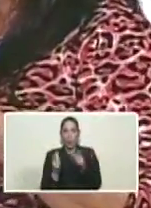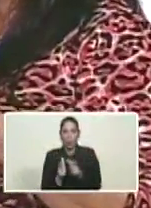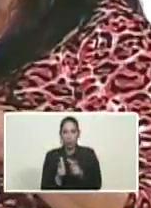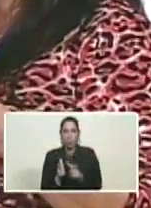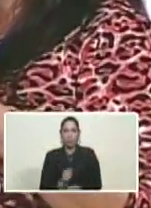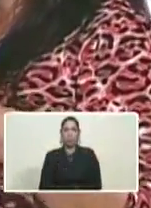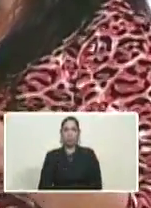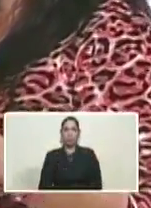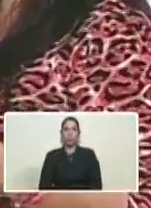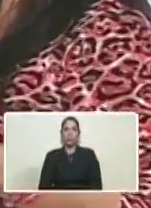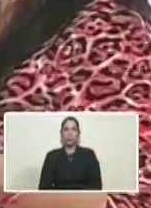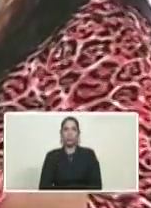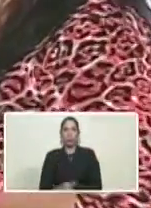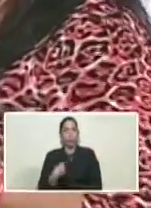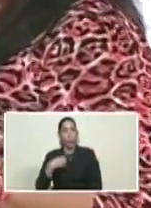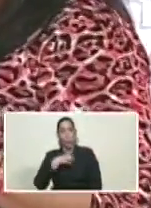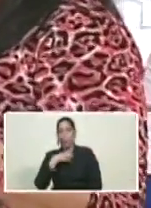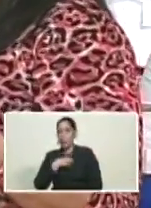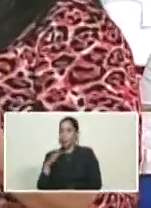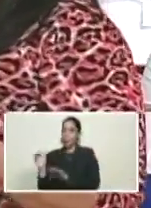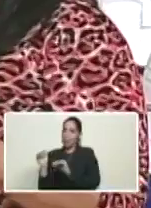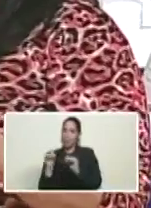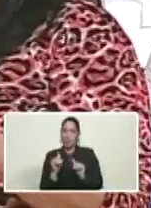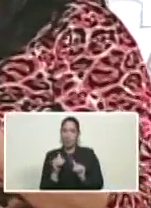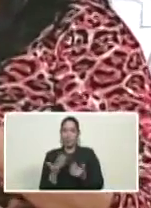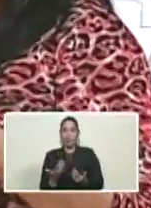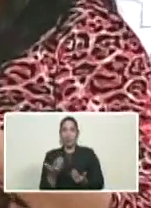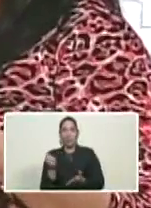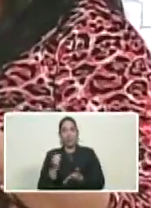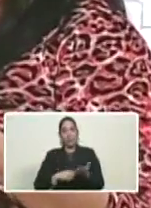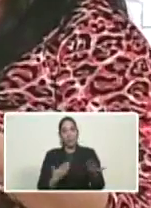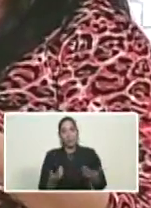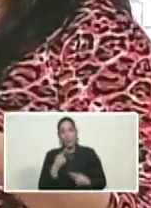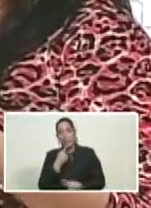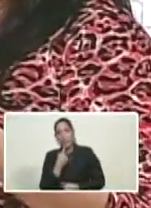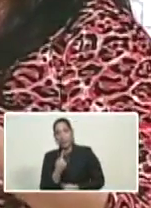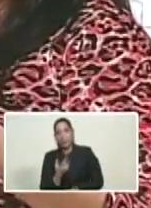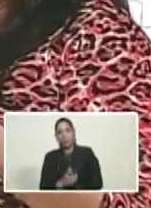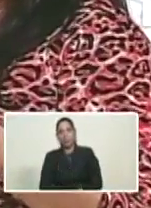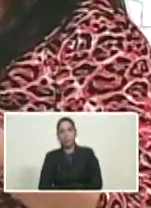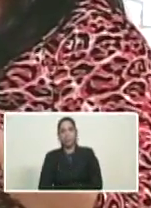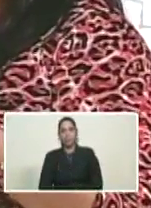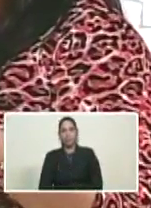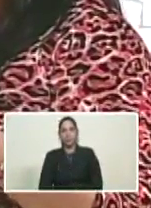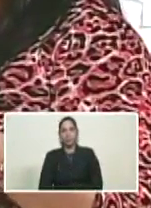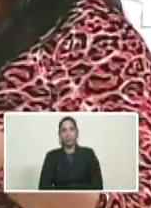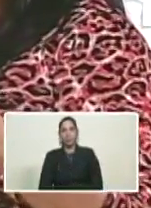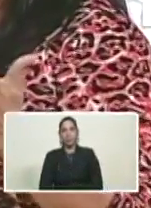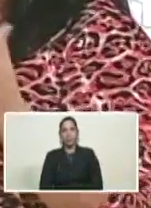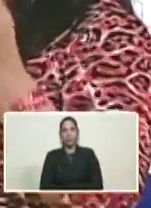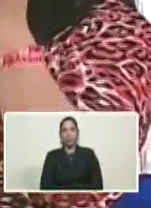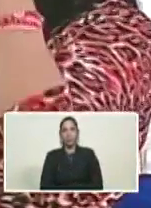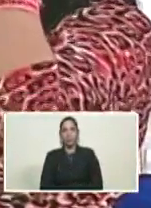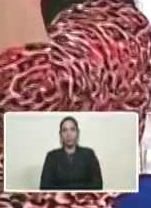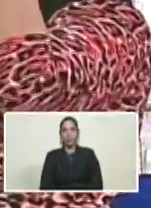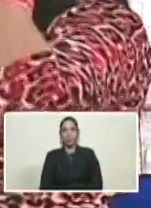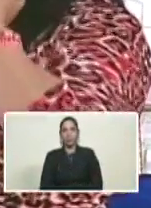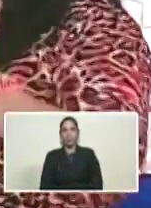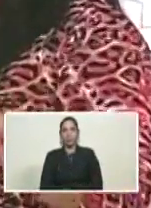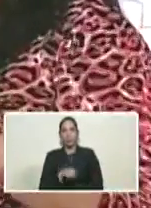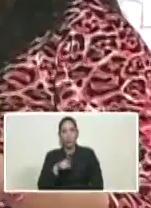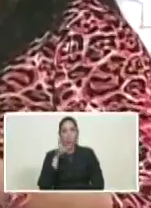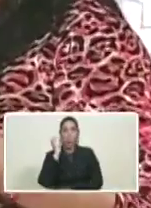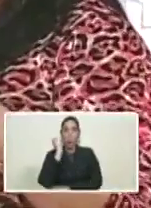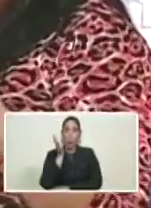puedo despedirme sin manifestarle que en el marco de este